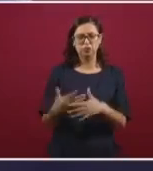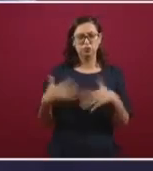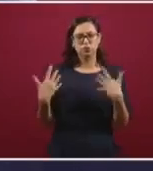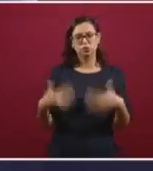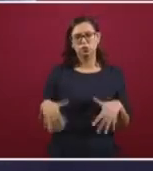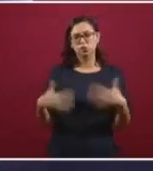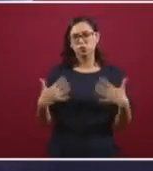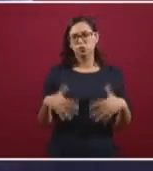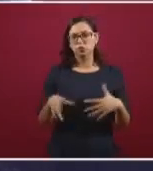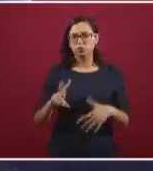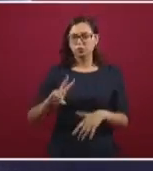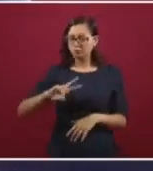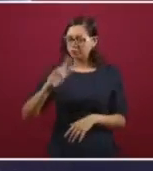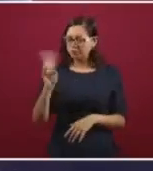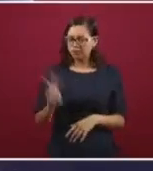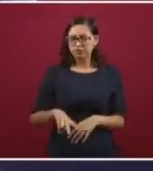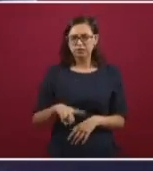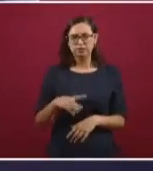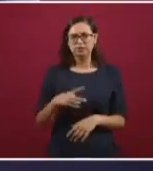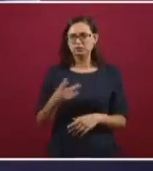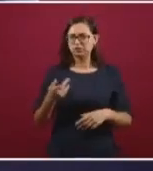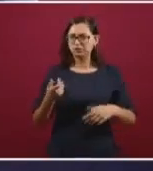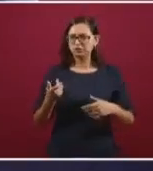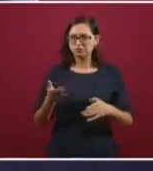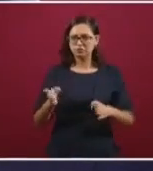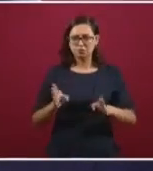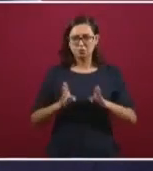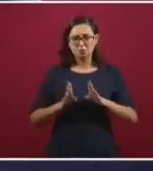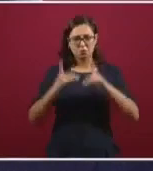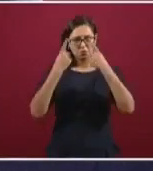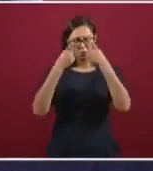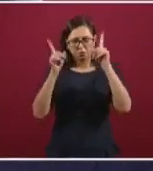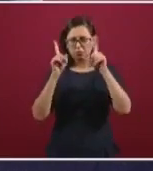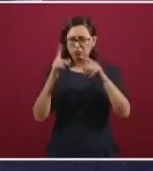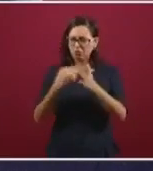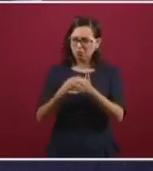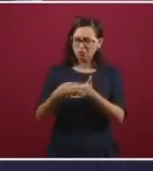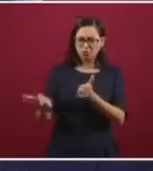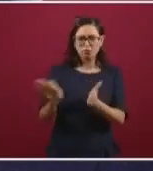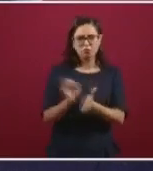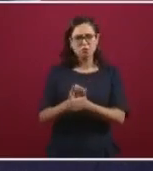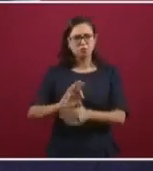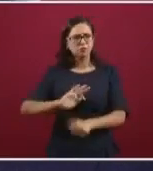heroísmo de soldados y de marinos que